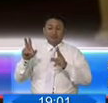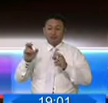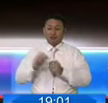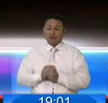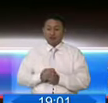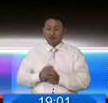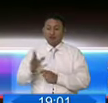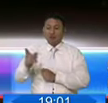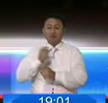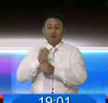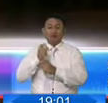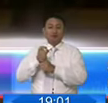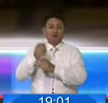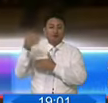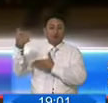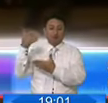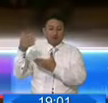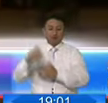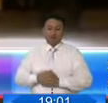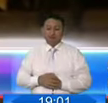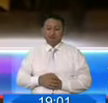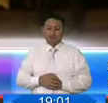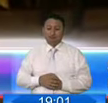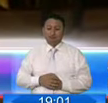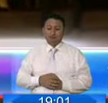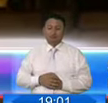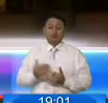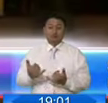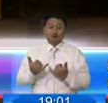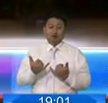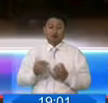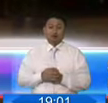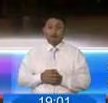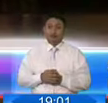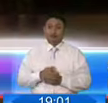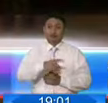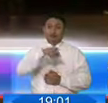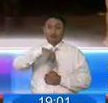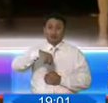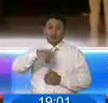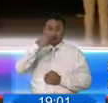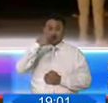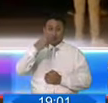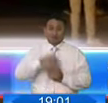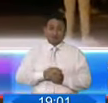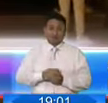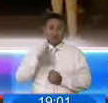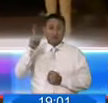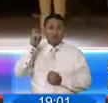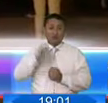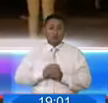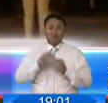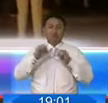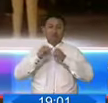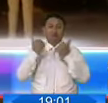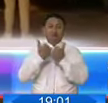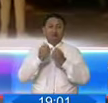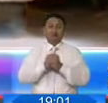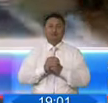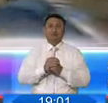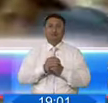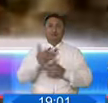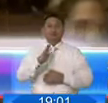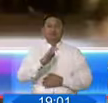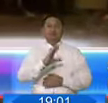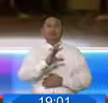especie de persecución política en este instante está hablando como ustedes pueden escuchar la asambleísta gabriela rivadeneira